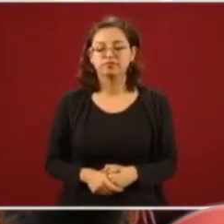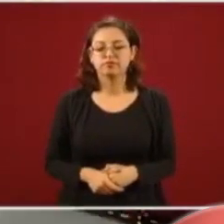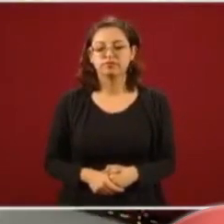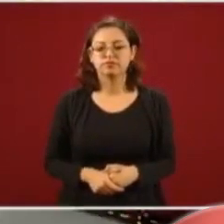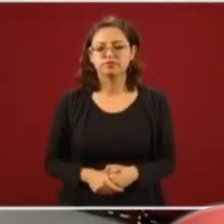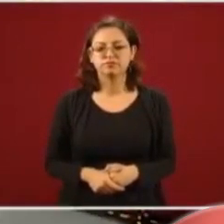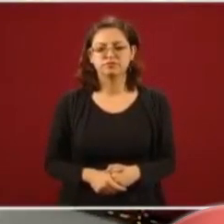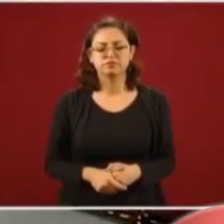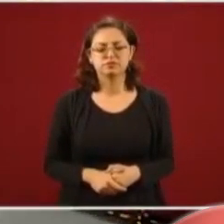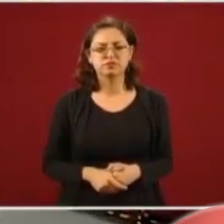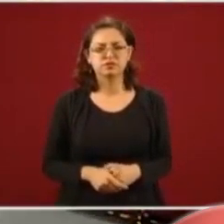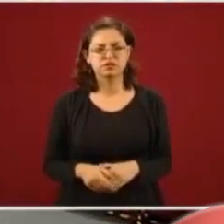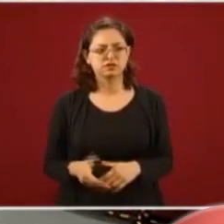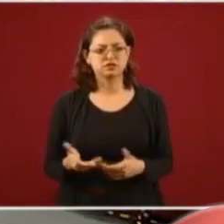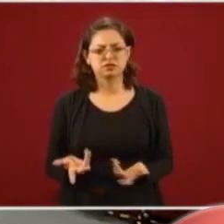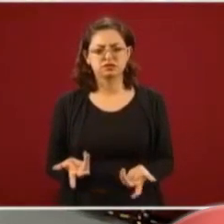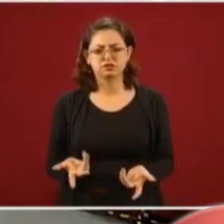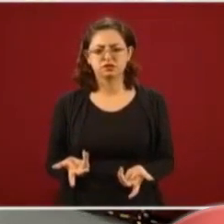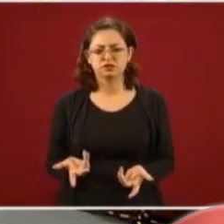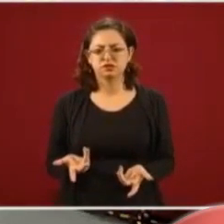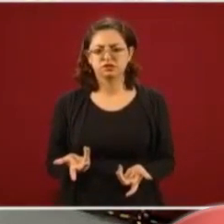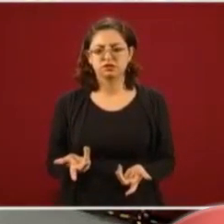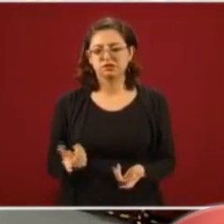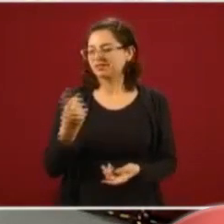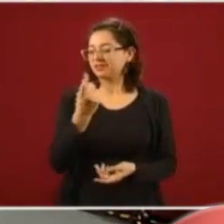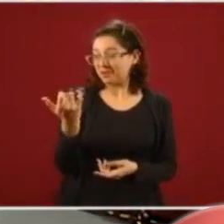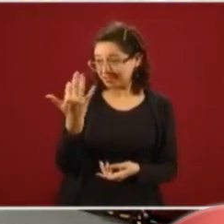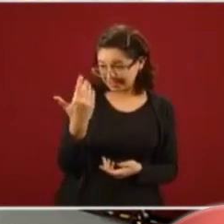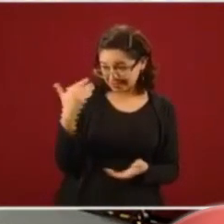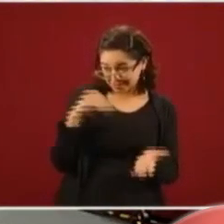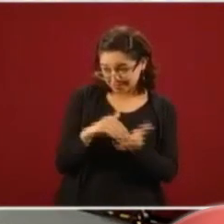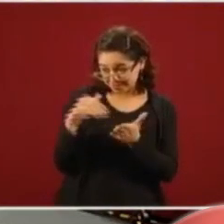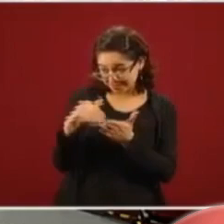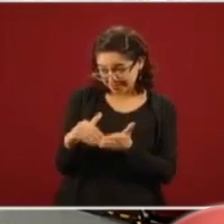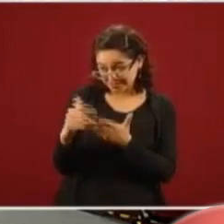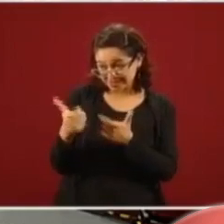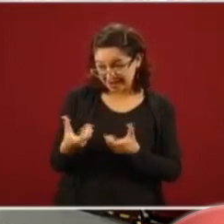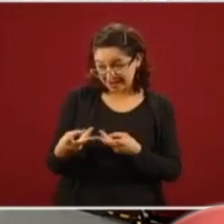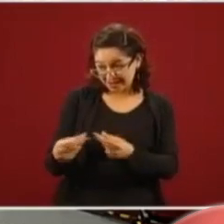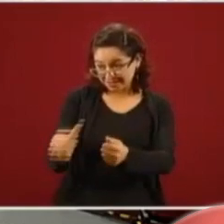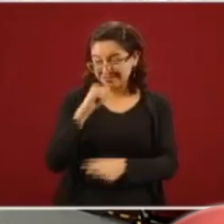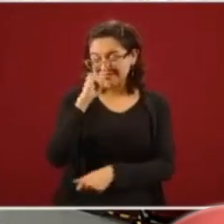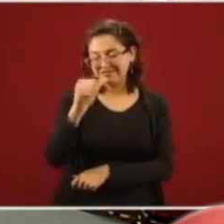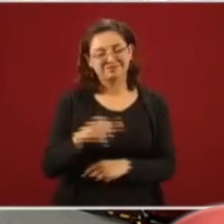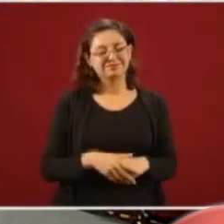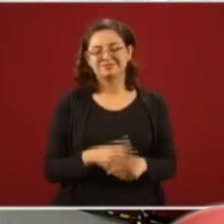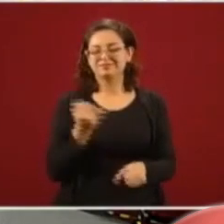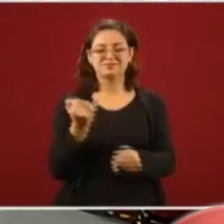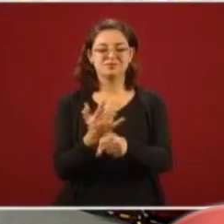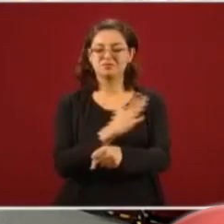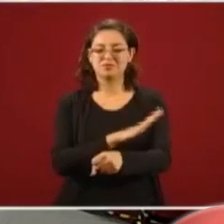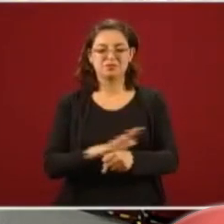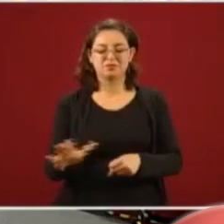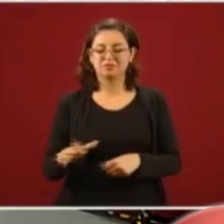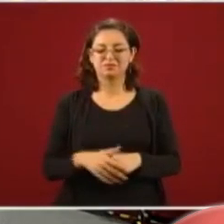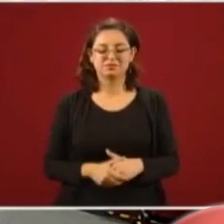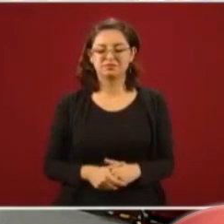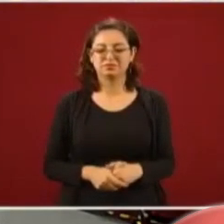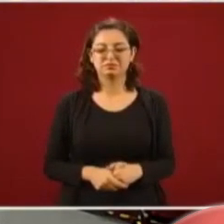No tengo ahora, pero no podrían ser 150,000 millones, no podría ser.